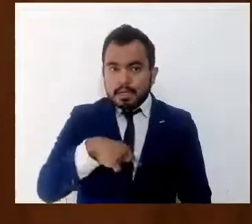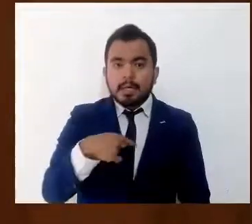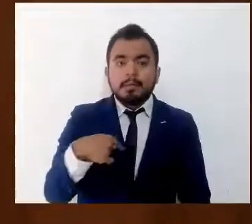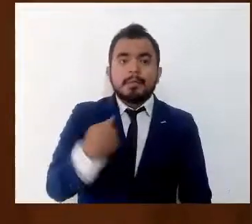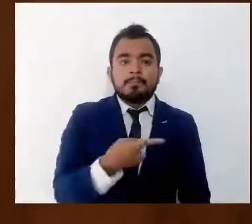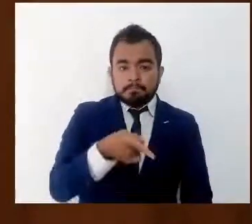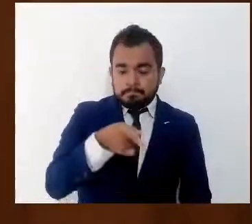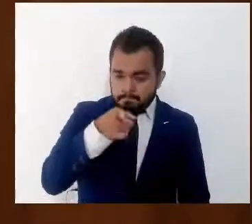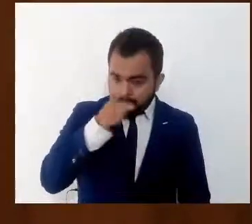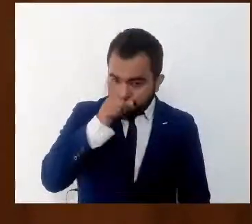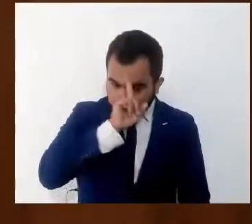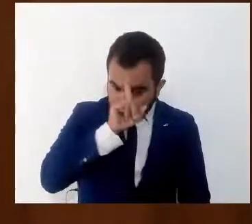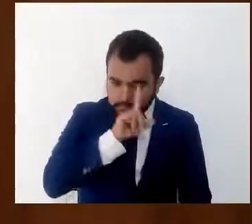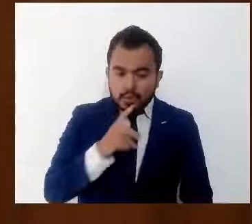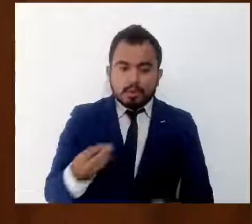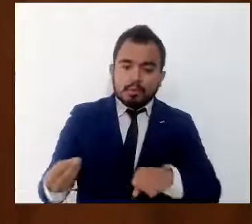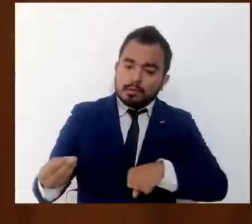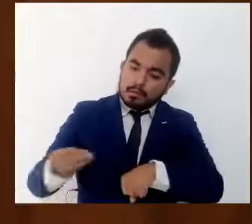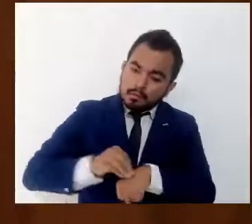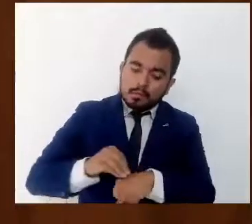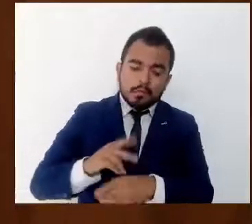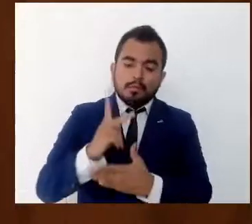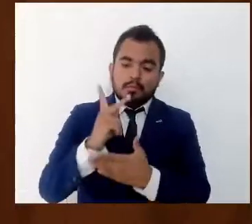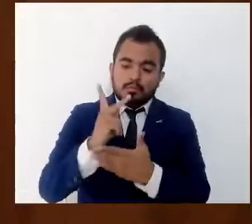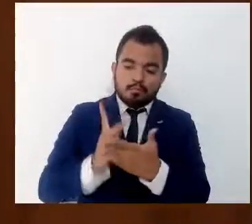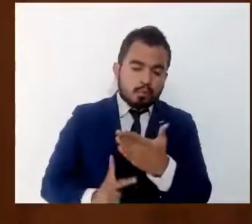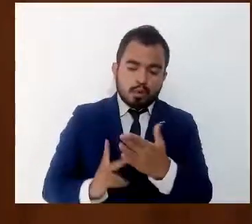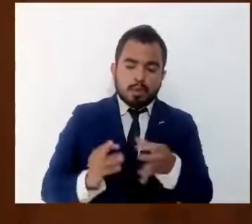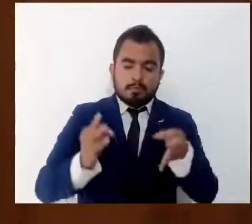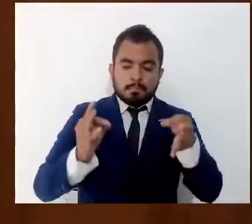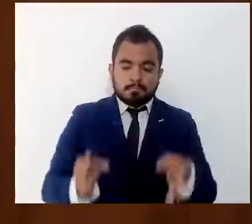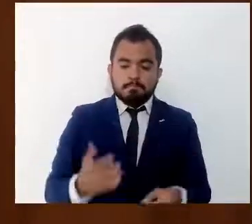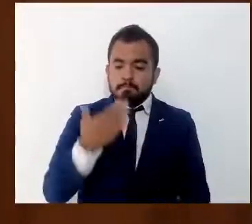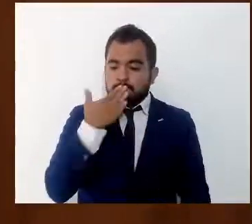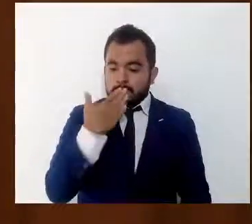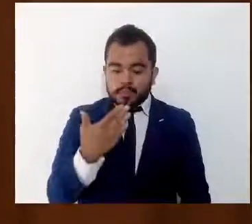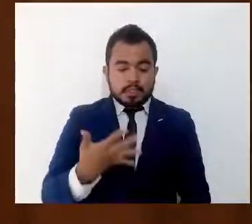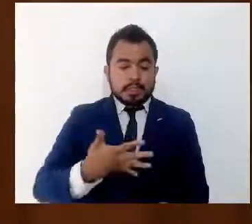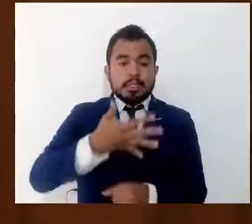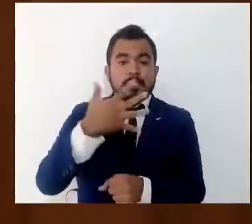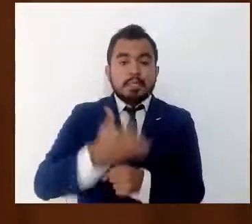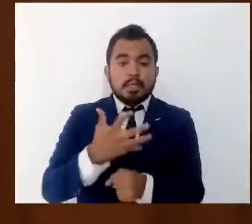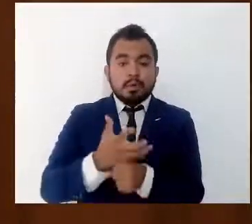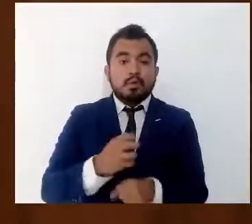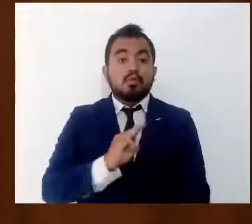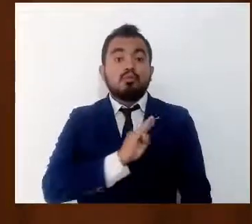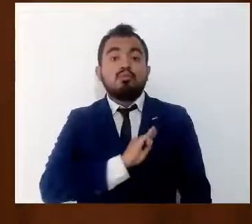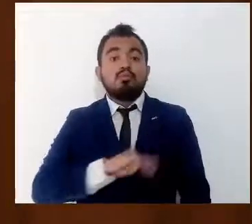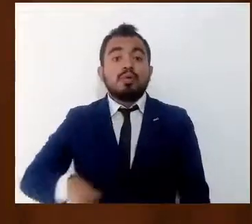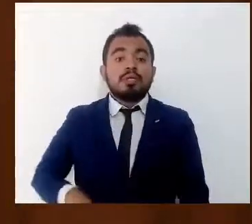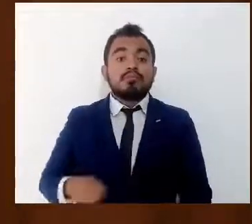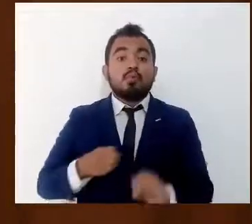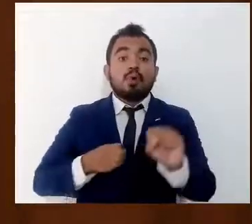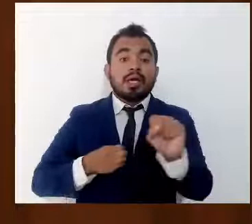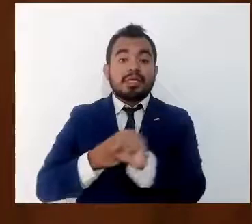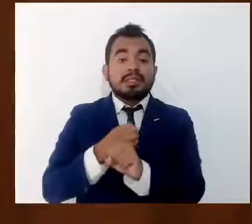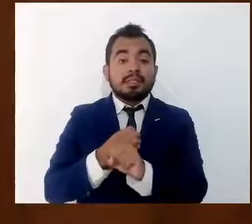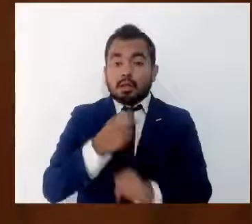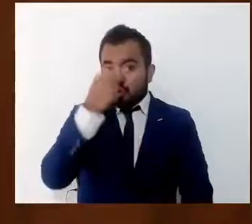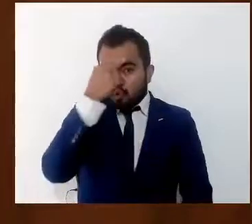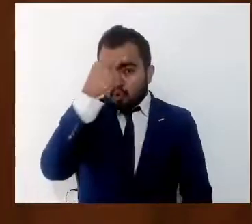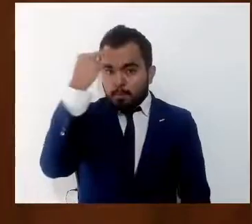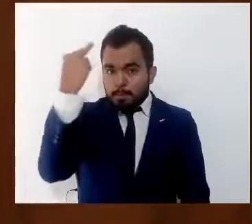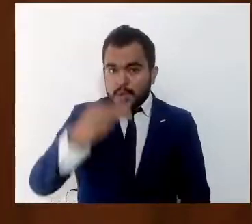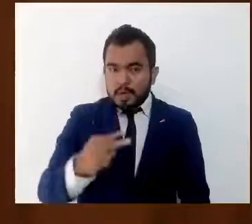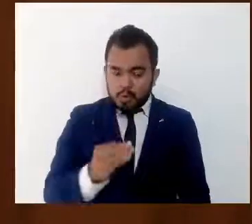los programas a desarrollar. Quinto, los municipios del Estado de México en estos momentos enfrentan una seria